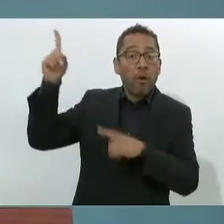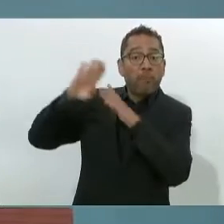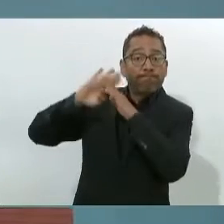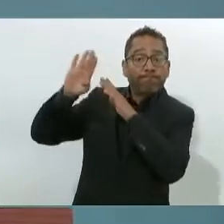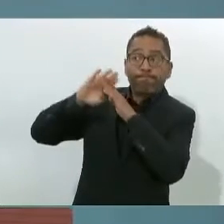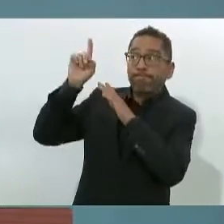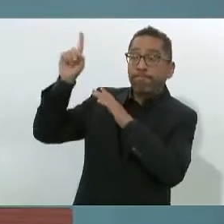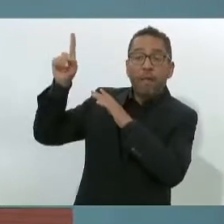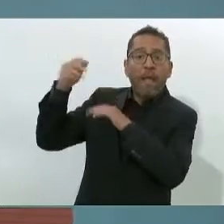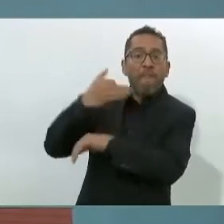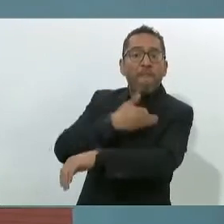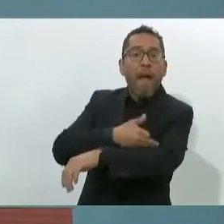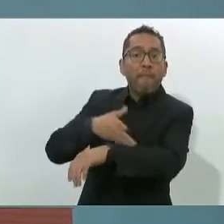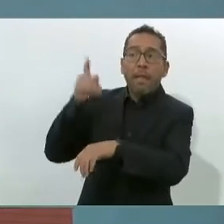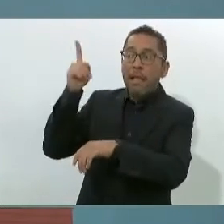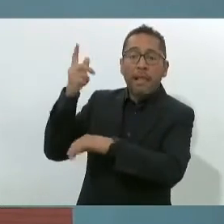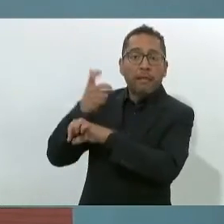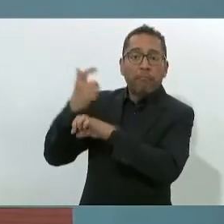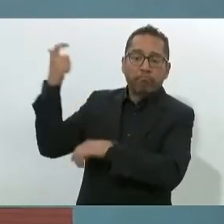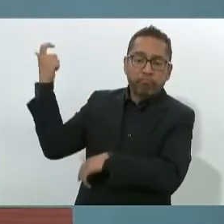a sus familiares,